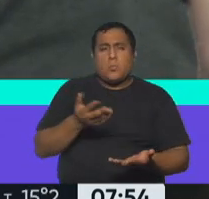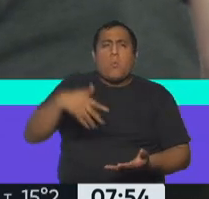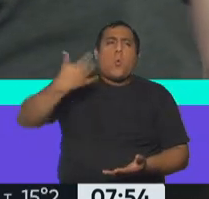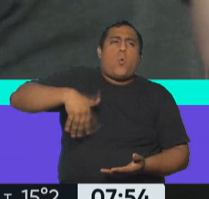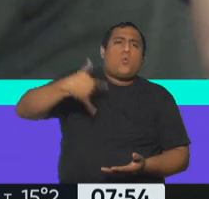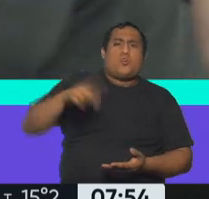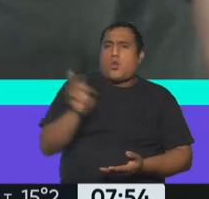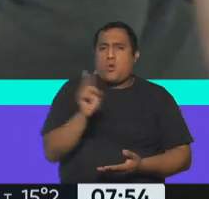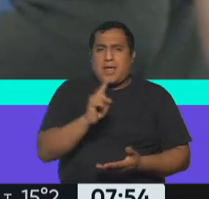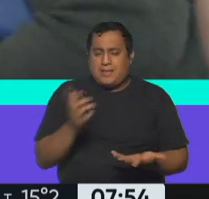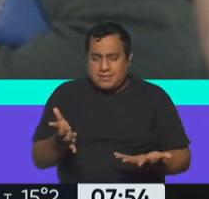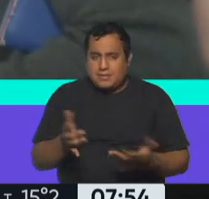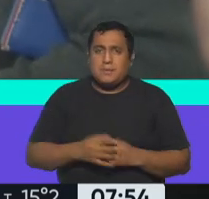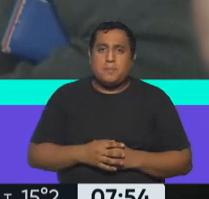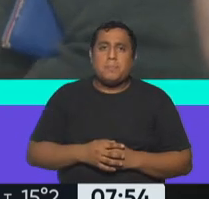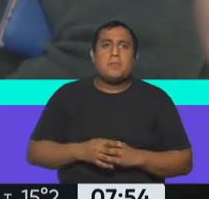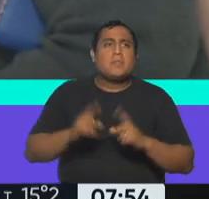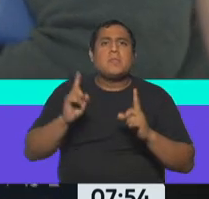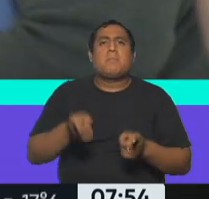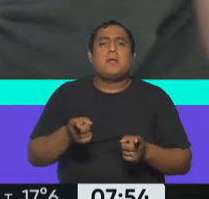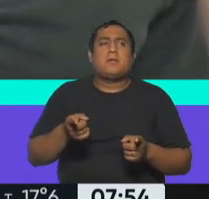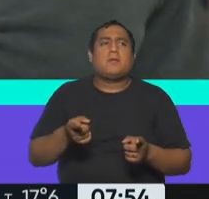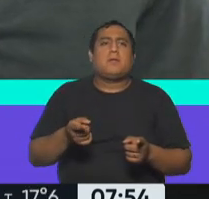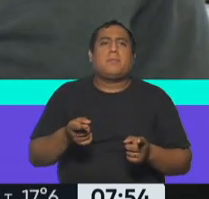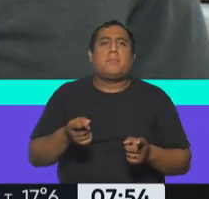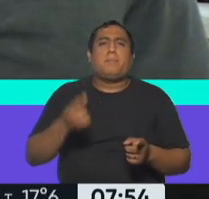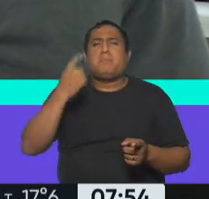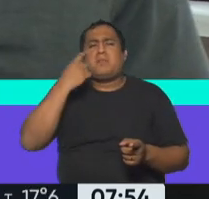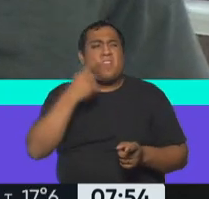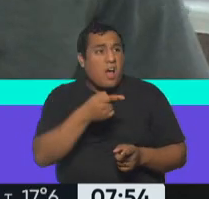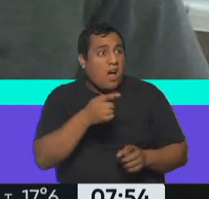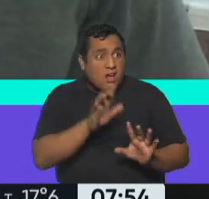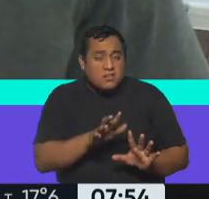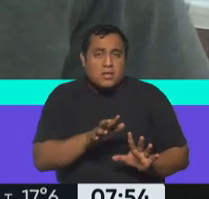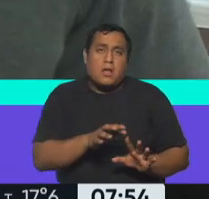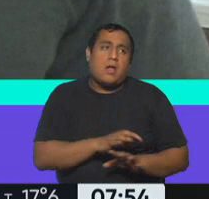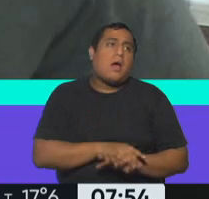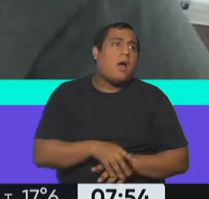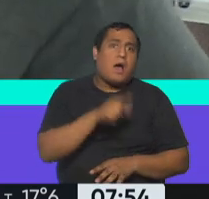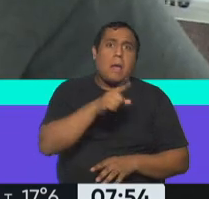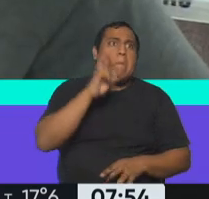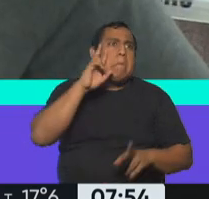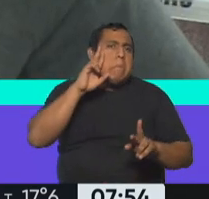significativa. Tampoco me parece que eso da pie para que se hable de megaplanes de